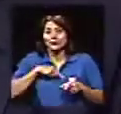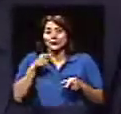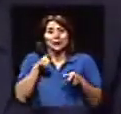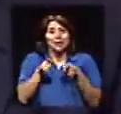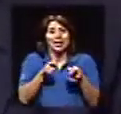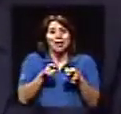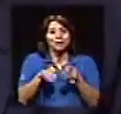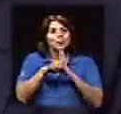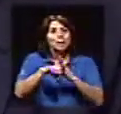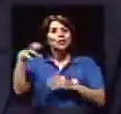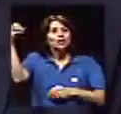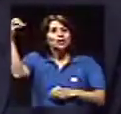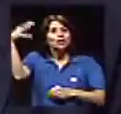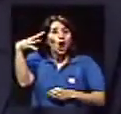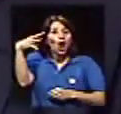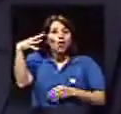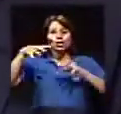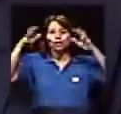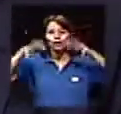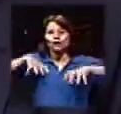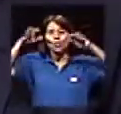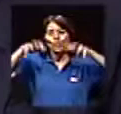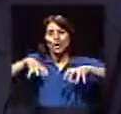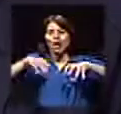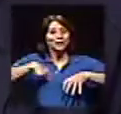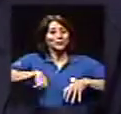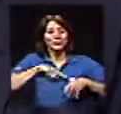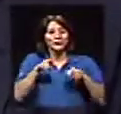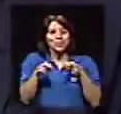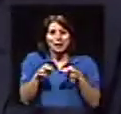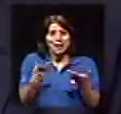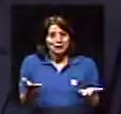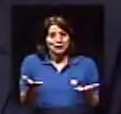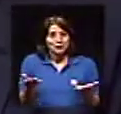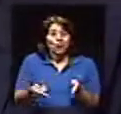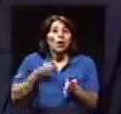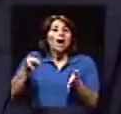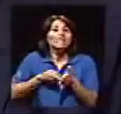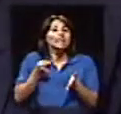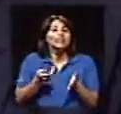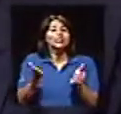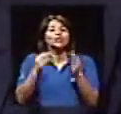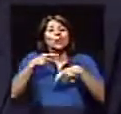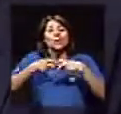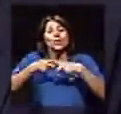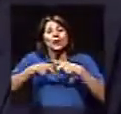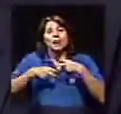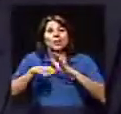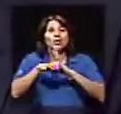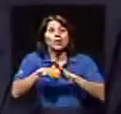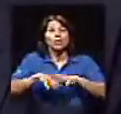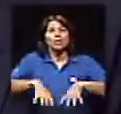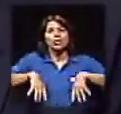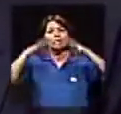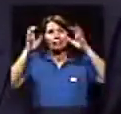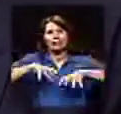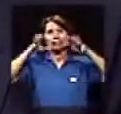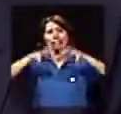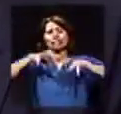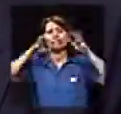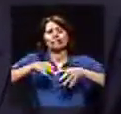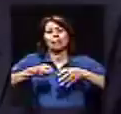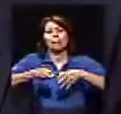lluvia y no manejamos la concentración de ambos. Que a veces la lluvia, el problema no es que llueva, sino que se concentra en muy poco tiempo y entonces es cuando se